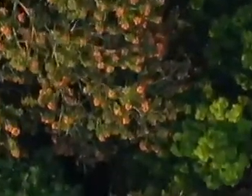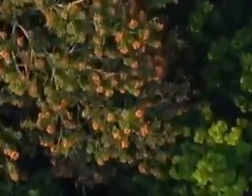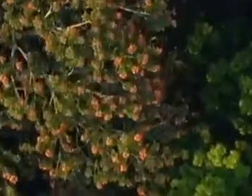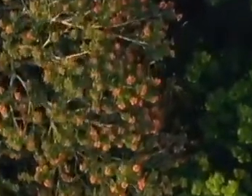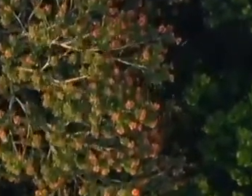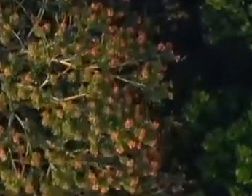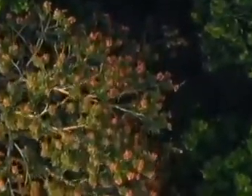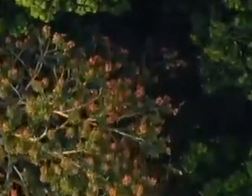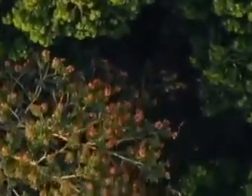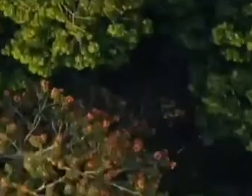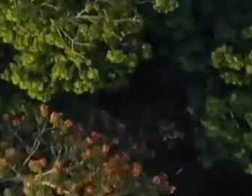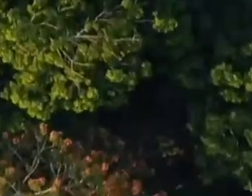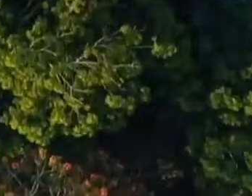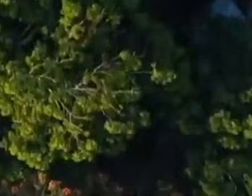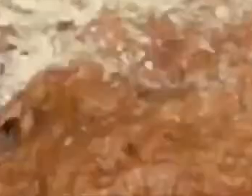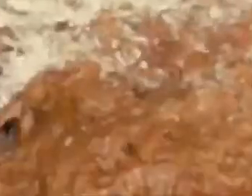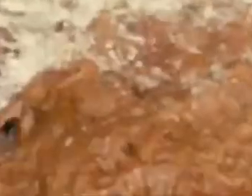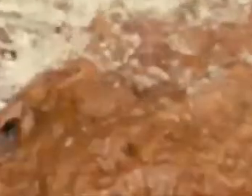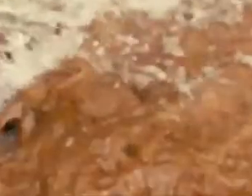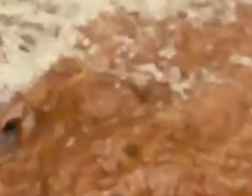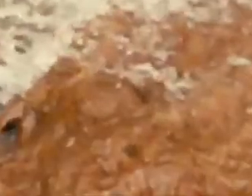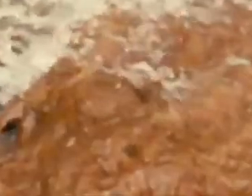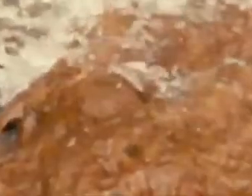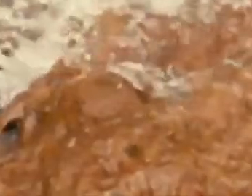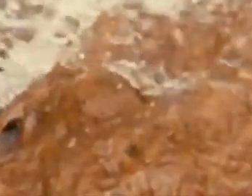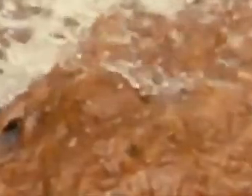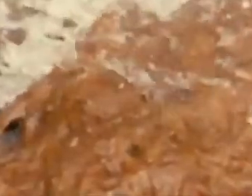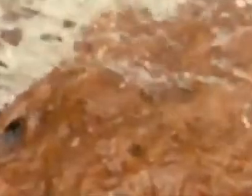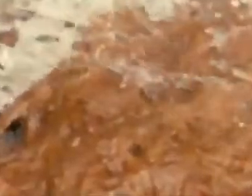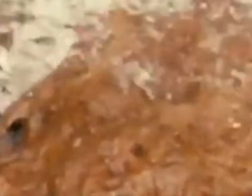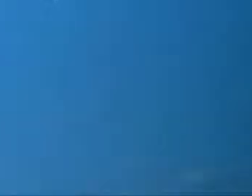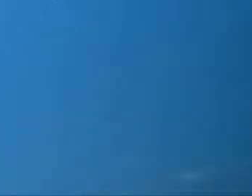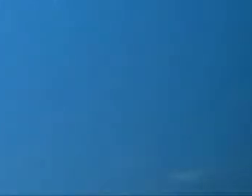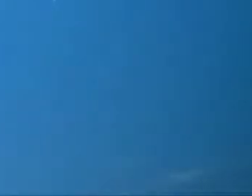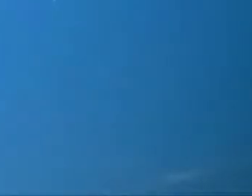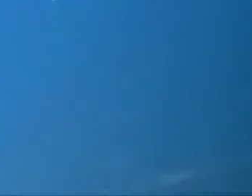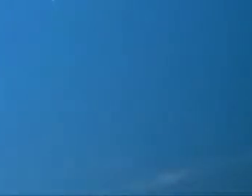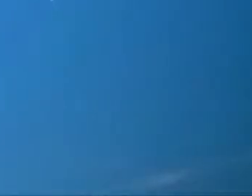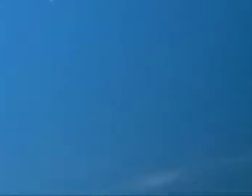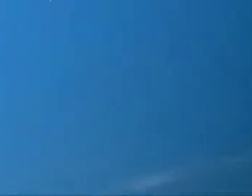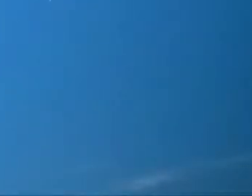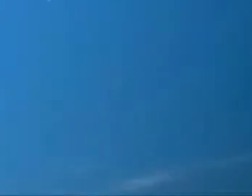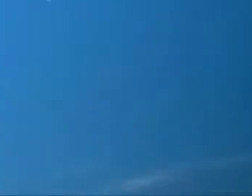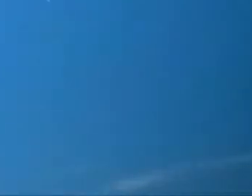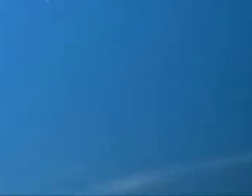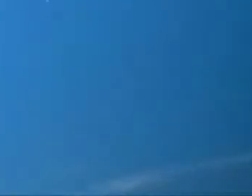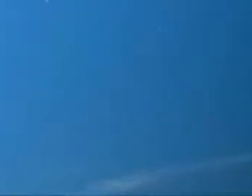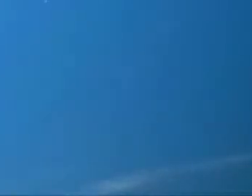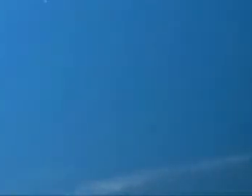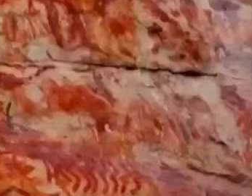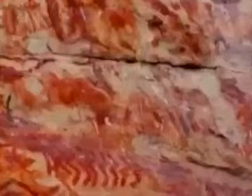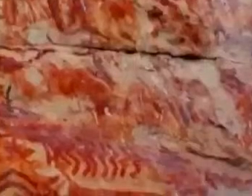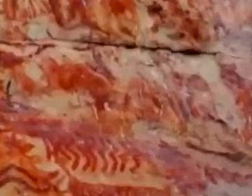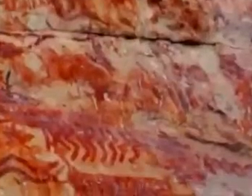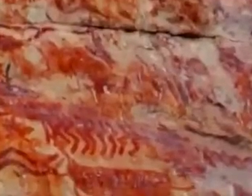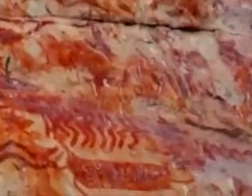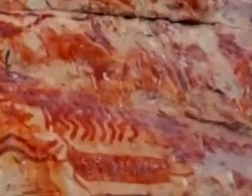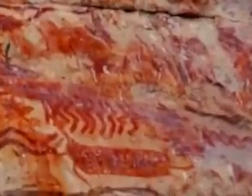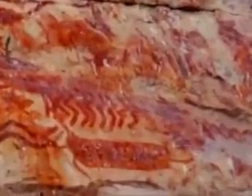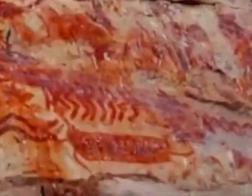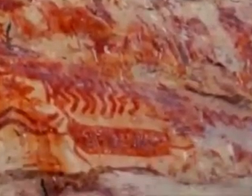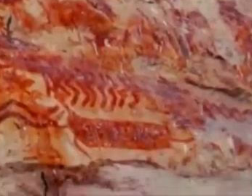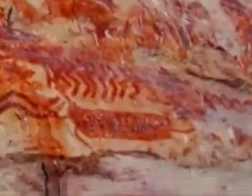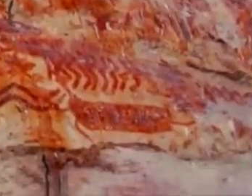Aquí está el arraigo más importante de la ancestralidad y es por eso tan